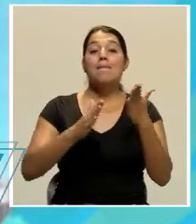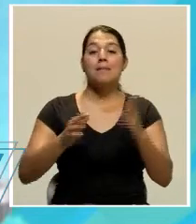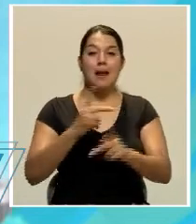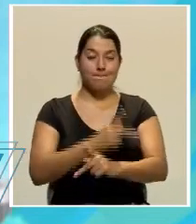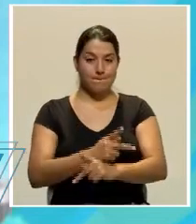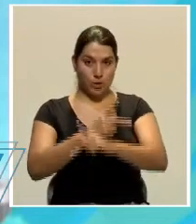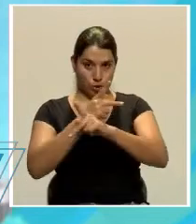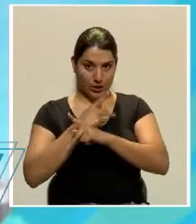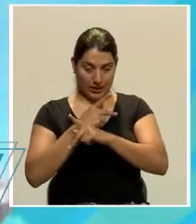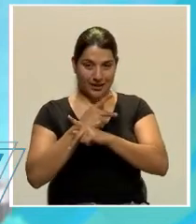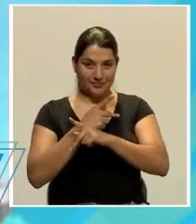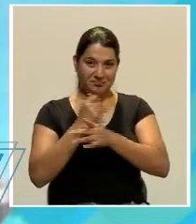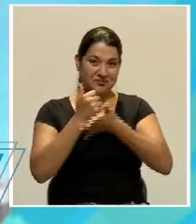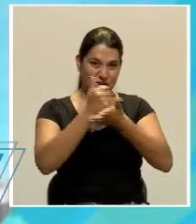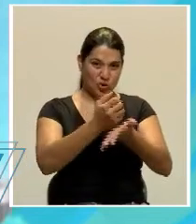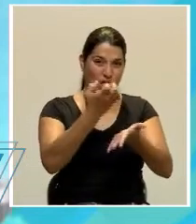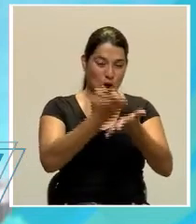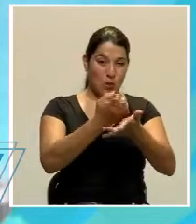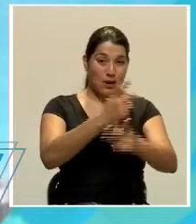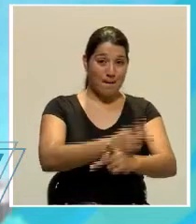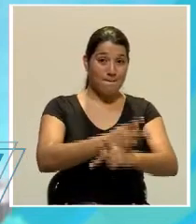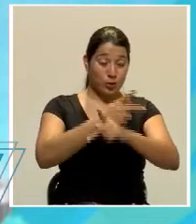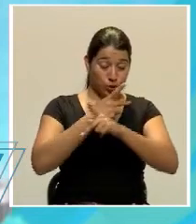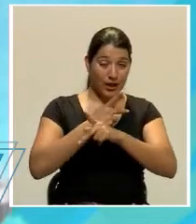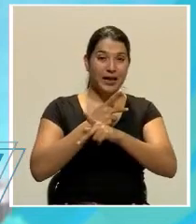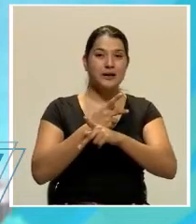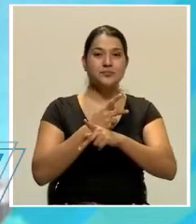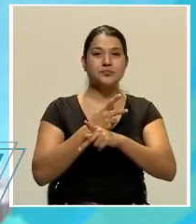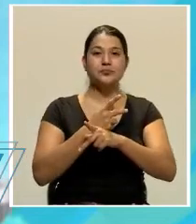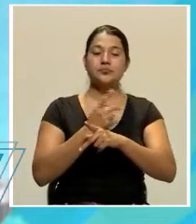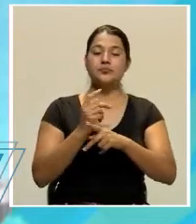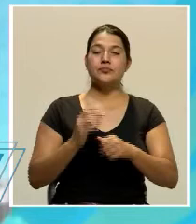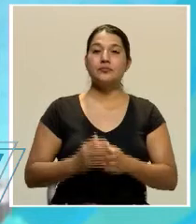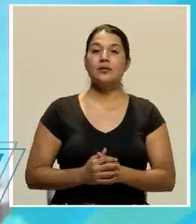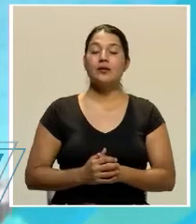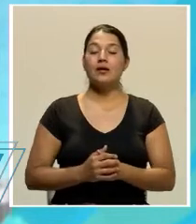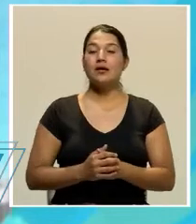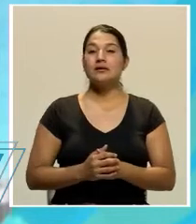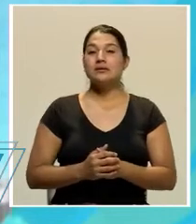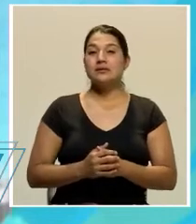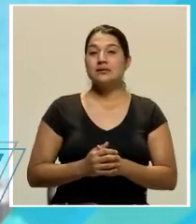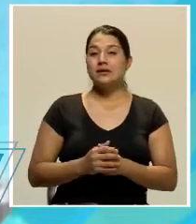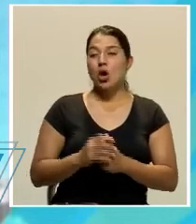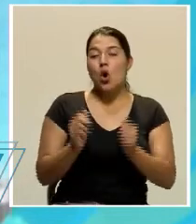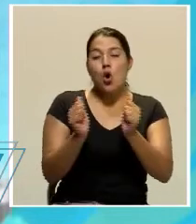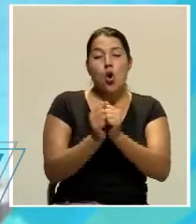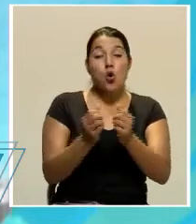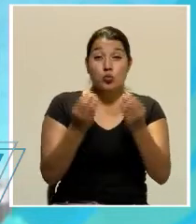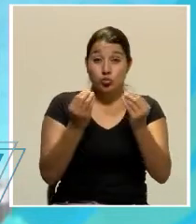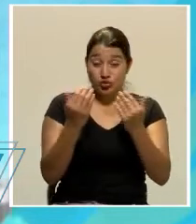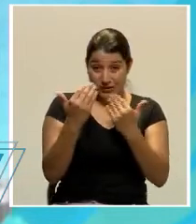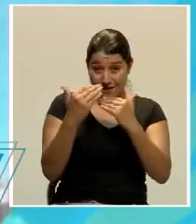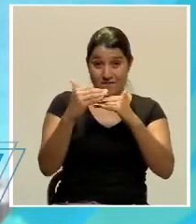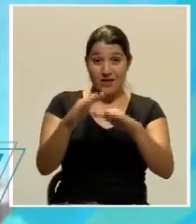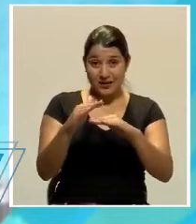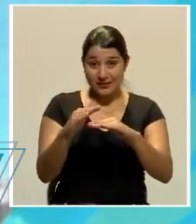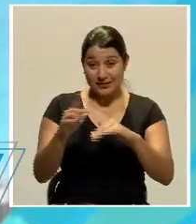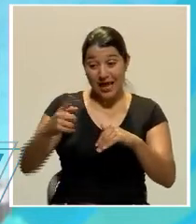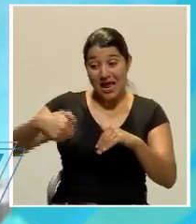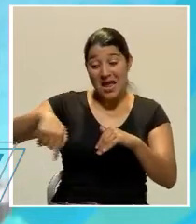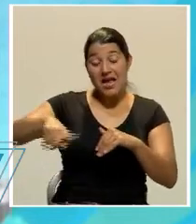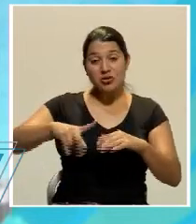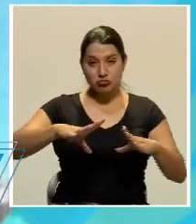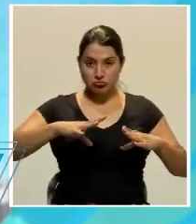arte en una proporción muy acotada, muy limitada, acceden al